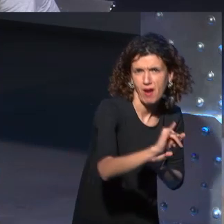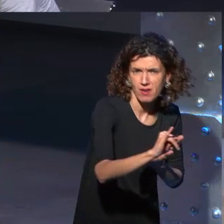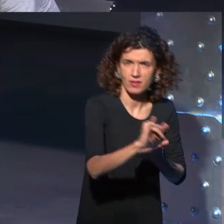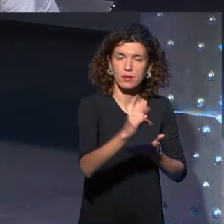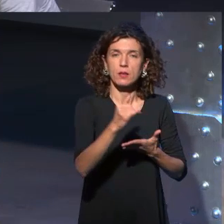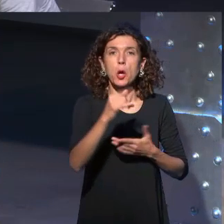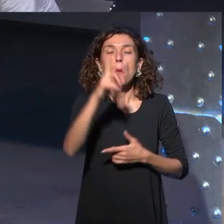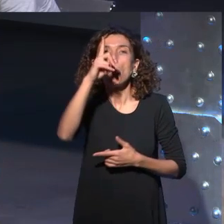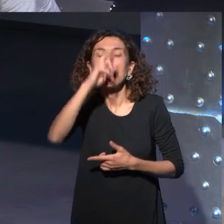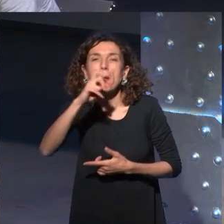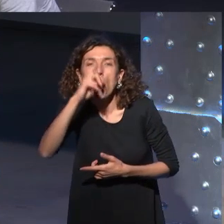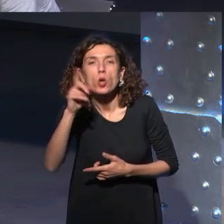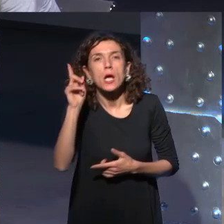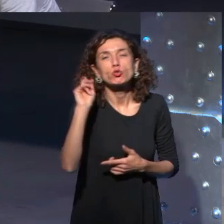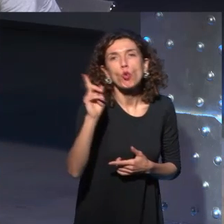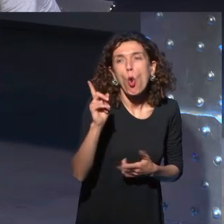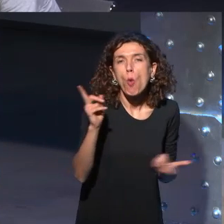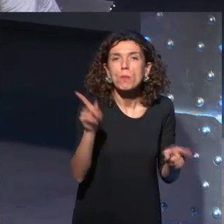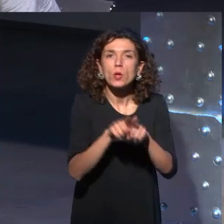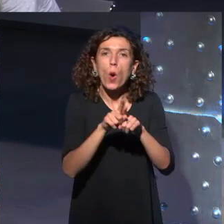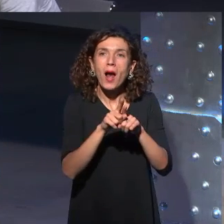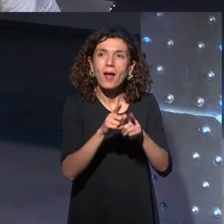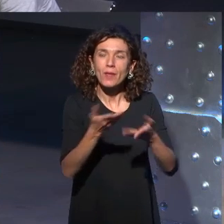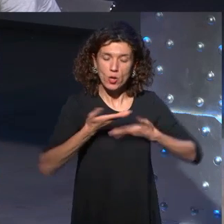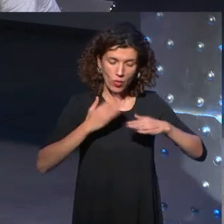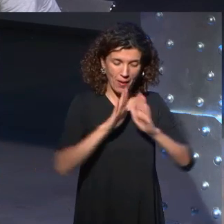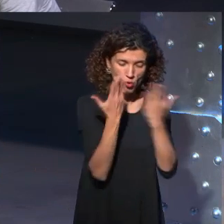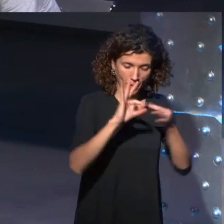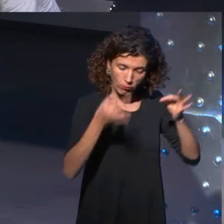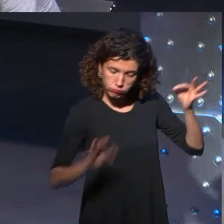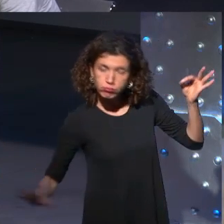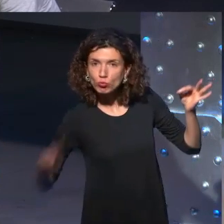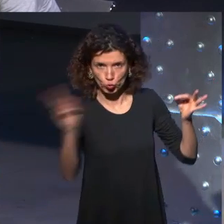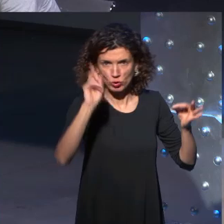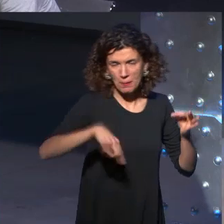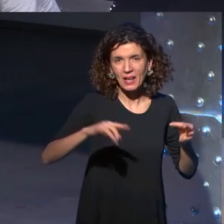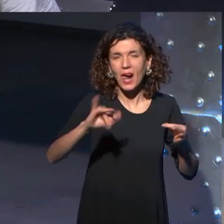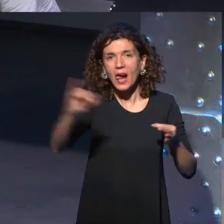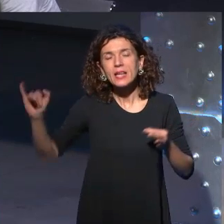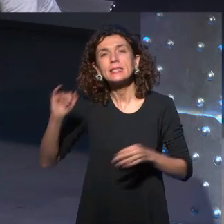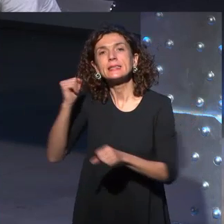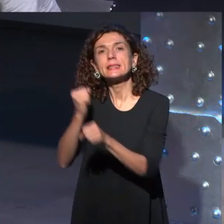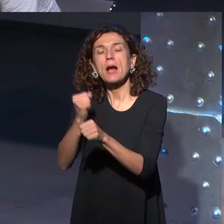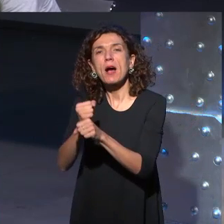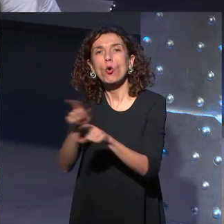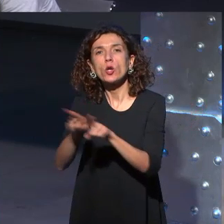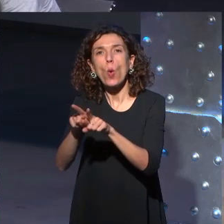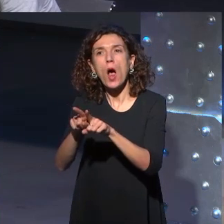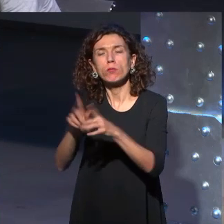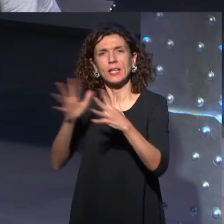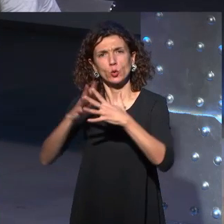la memoria puede ser el hilo conductor de esta novela, hay un trabajo de un